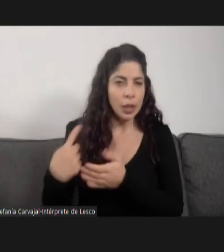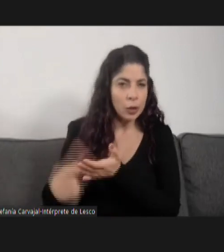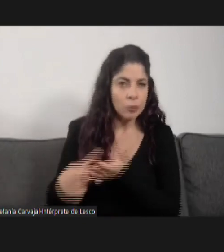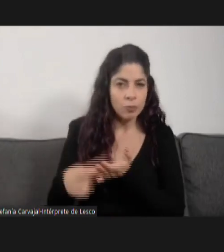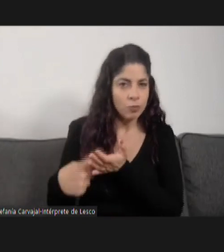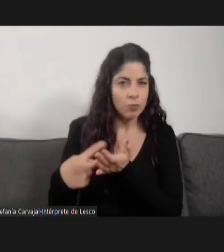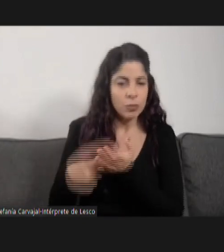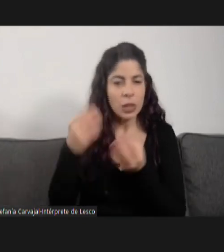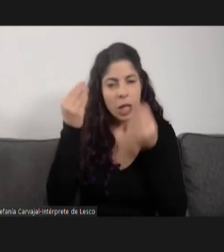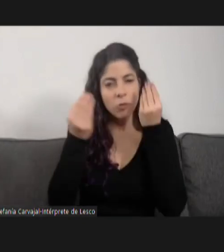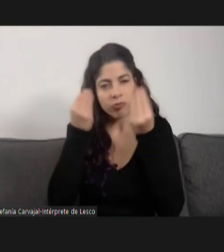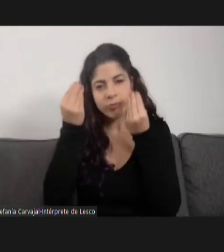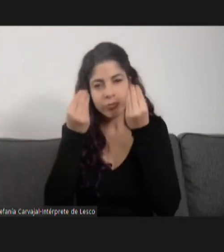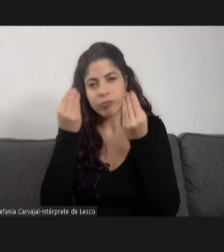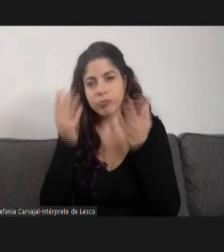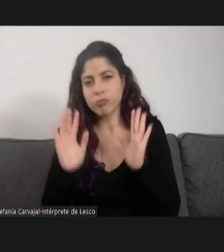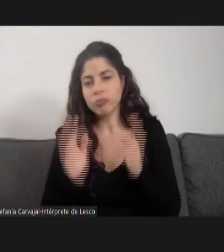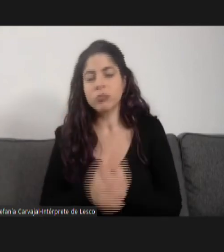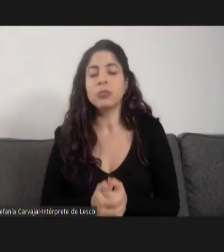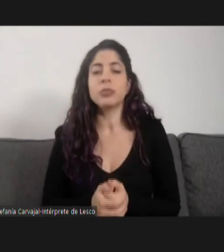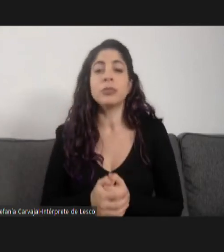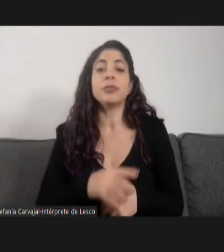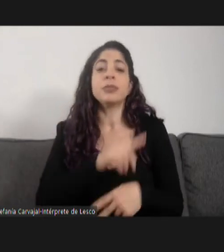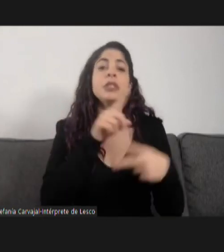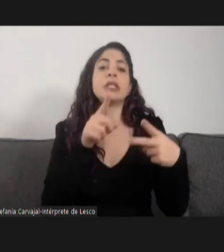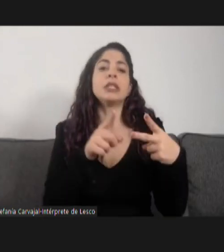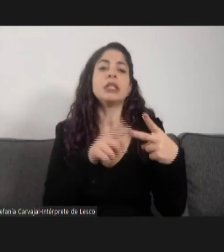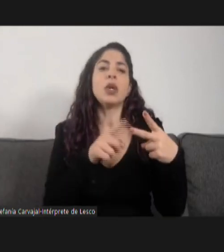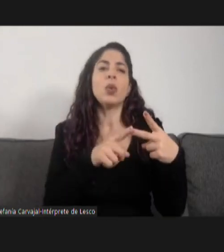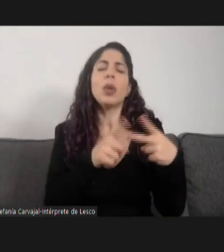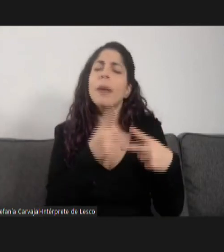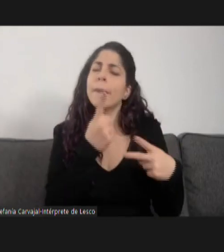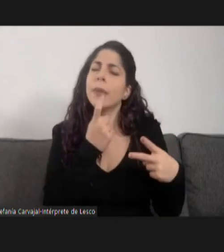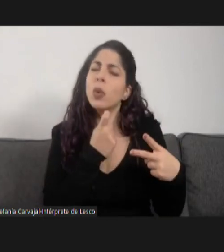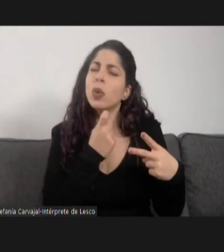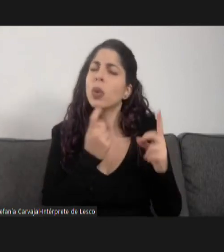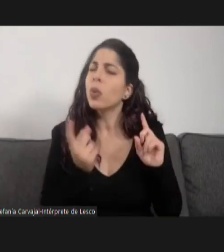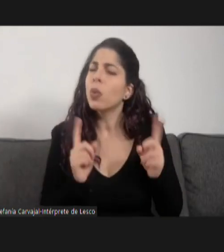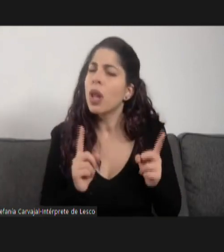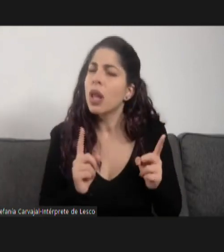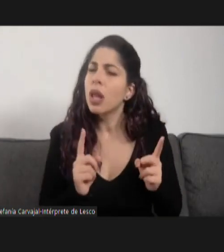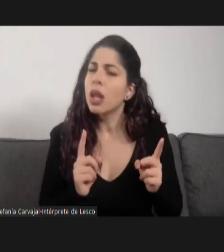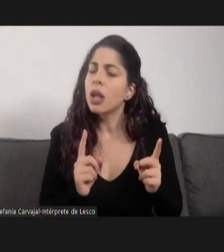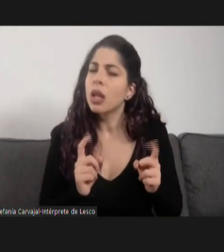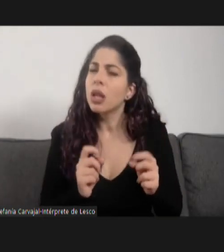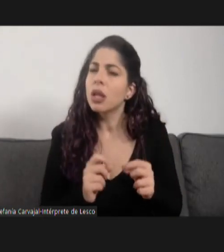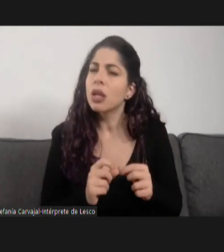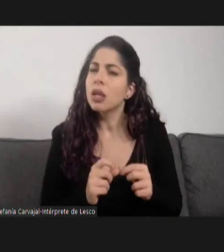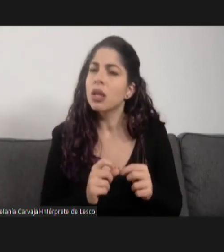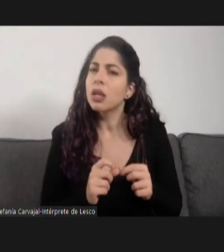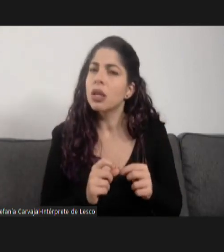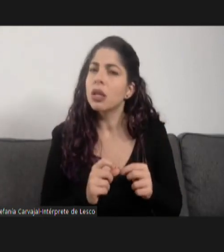está valorando. La segunda parte de la pregunta, ¿cuál era?